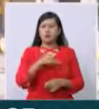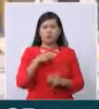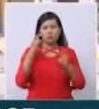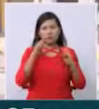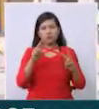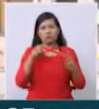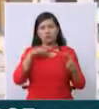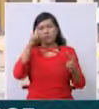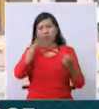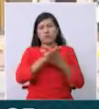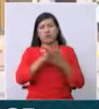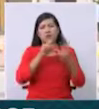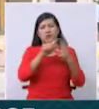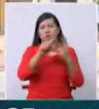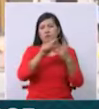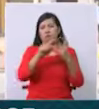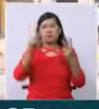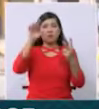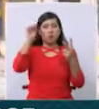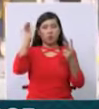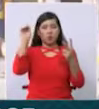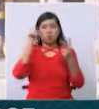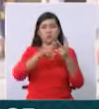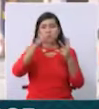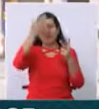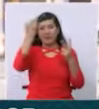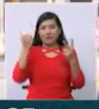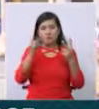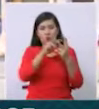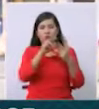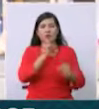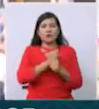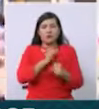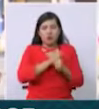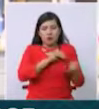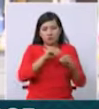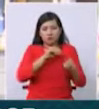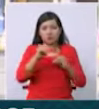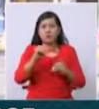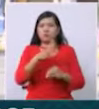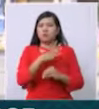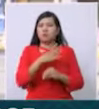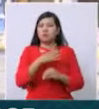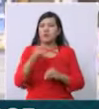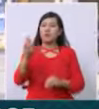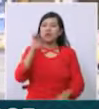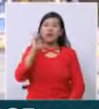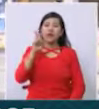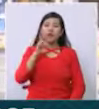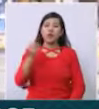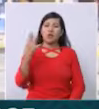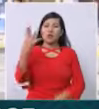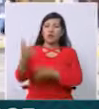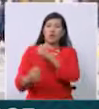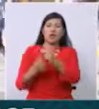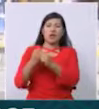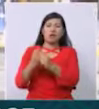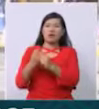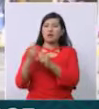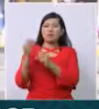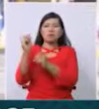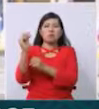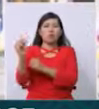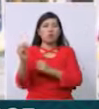Lucho y David han hecho lo que el Evo en 14 años no ha hecho, mejor ha hecho. Por eso